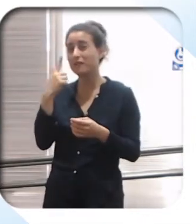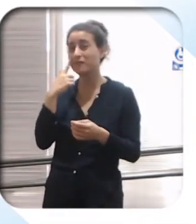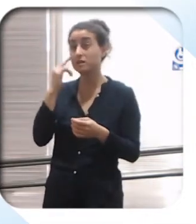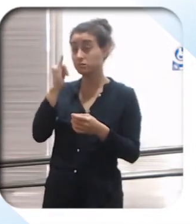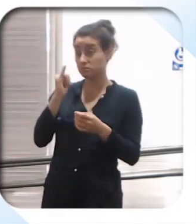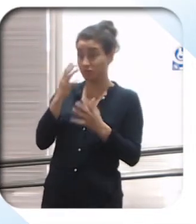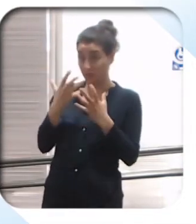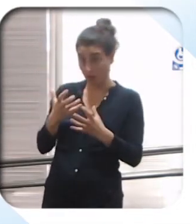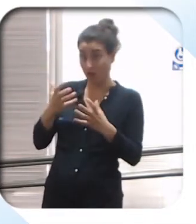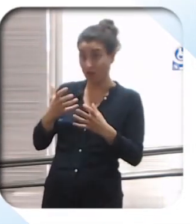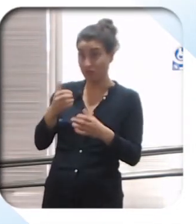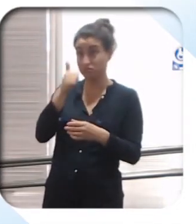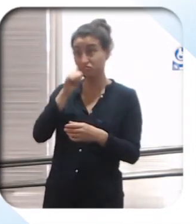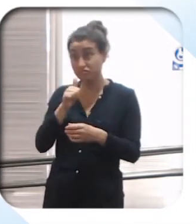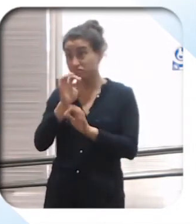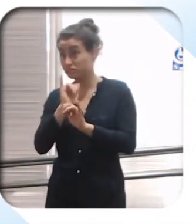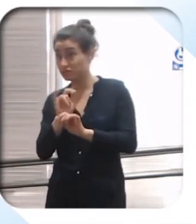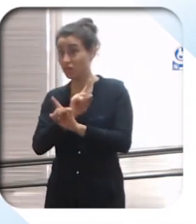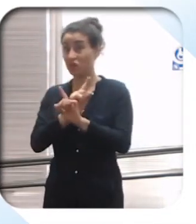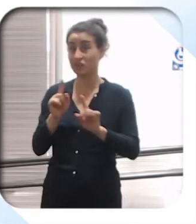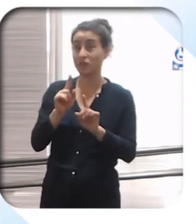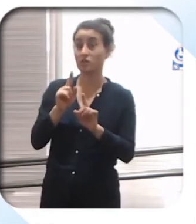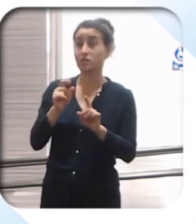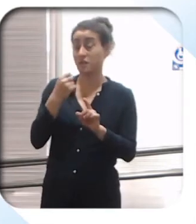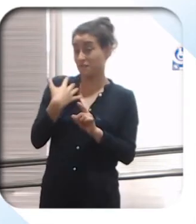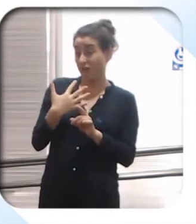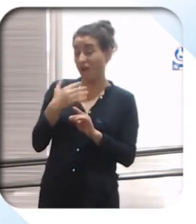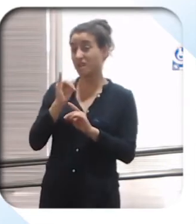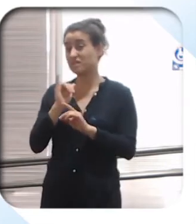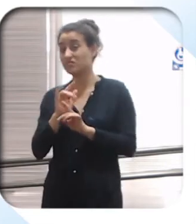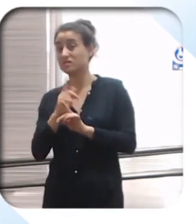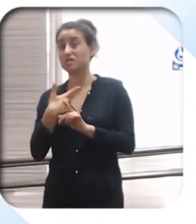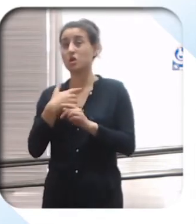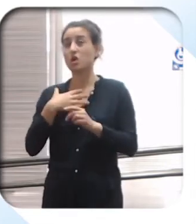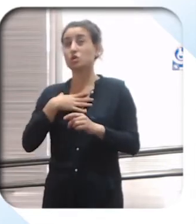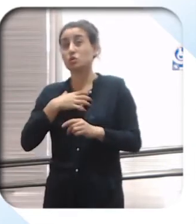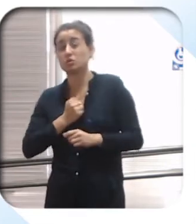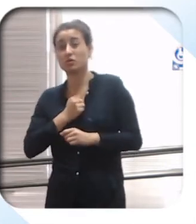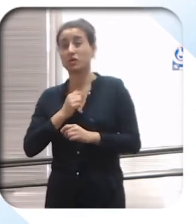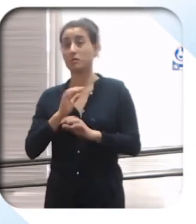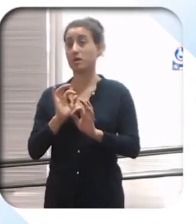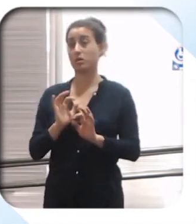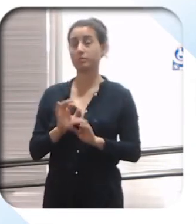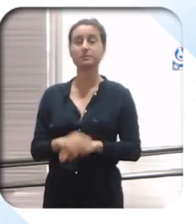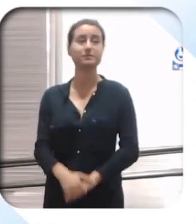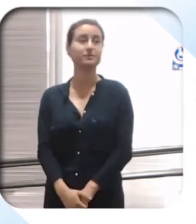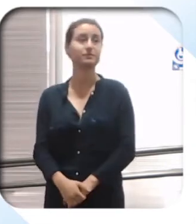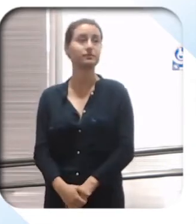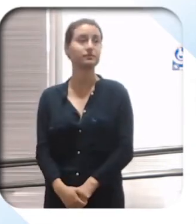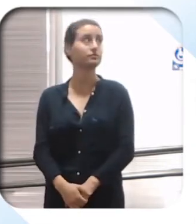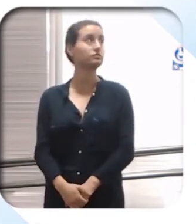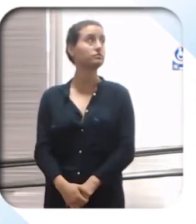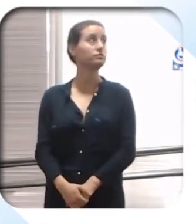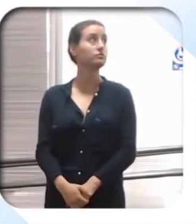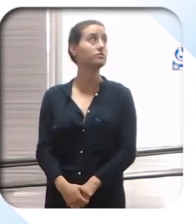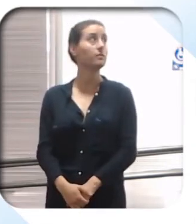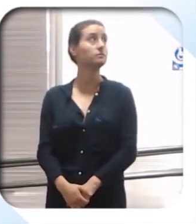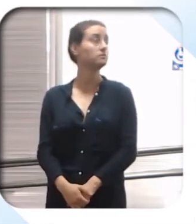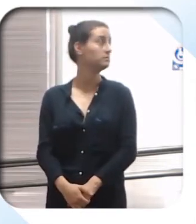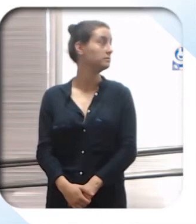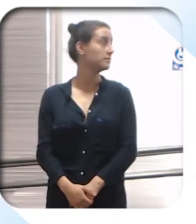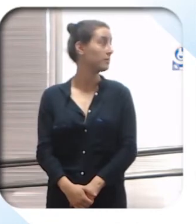también quiere atravesar esa situación, si le vale la pena, si le vale el sufrimiento que va a tener que pasar. Miren